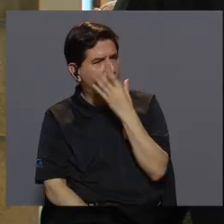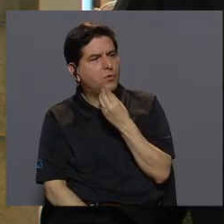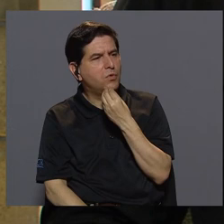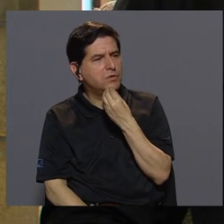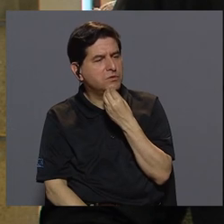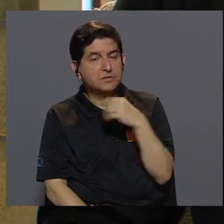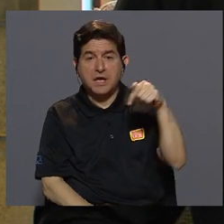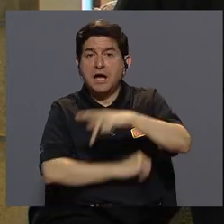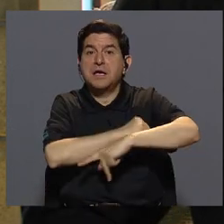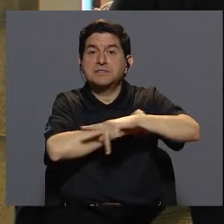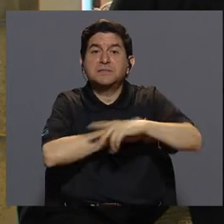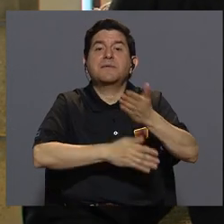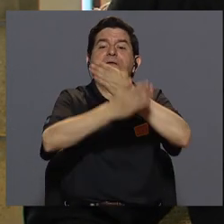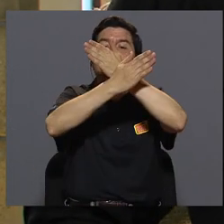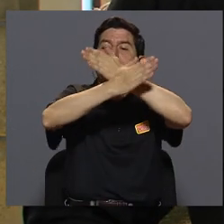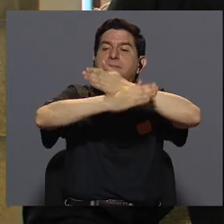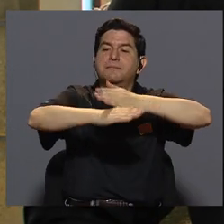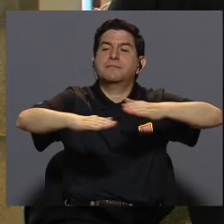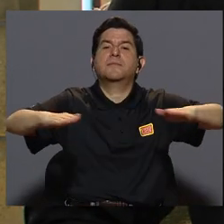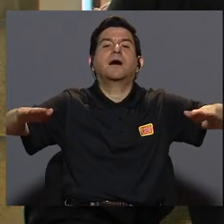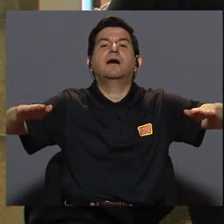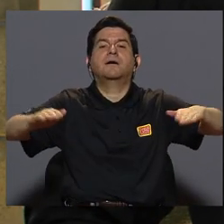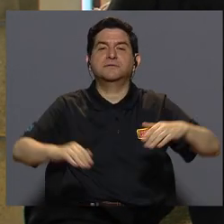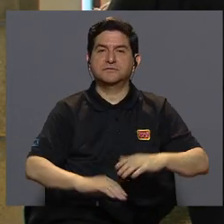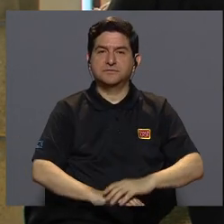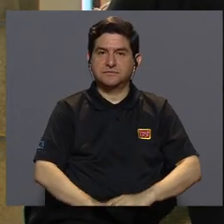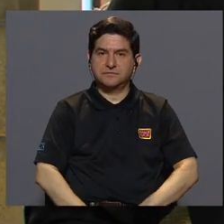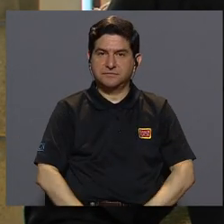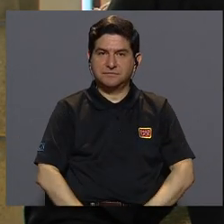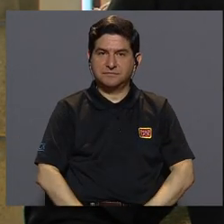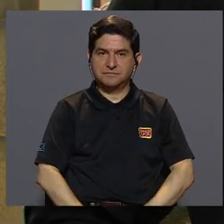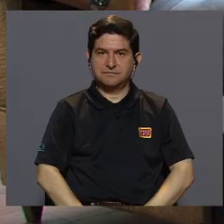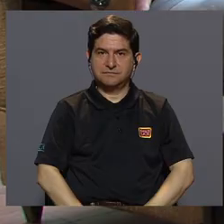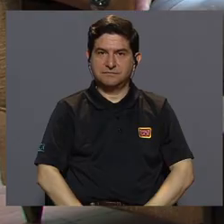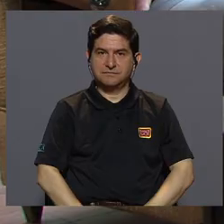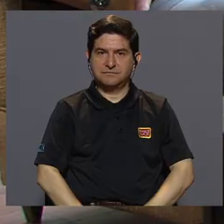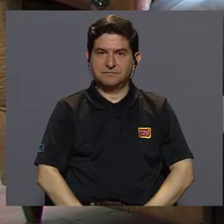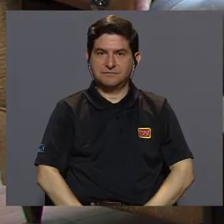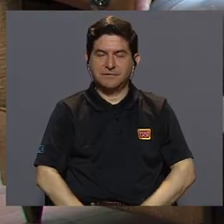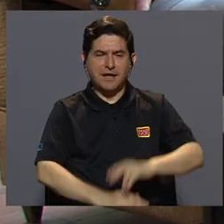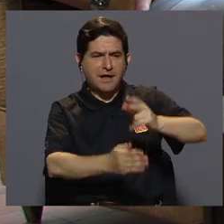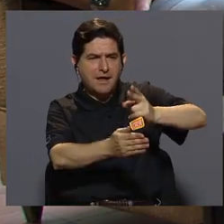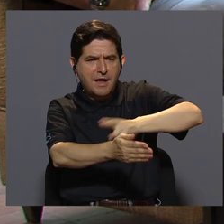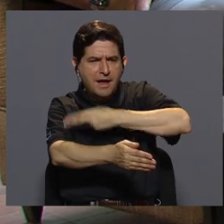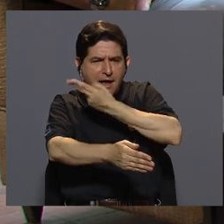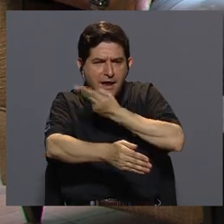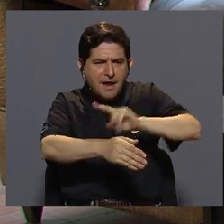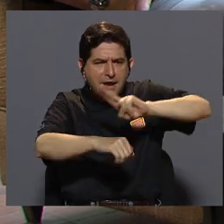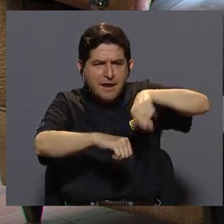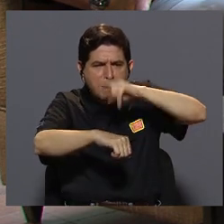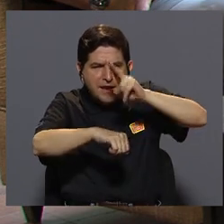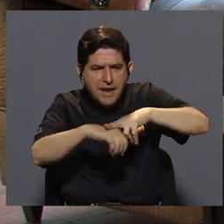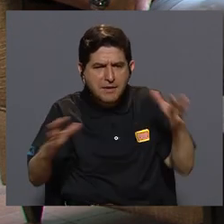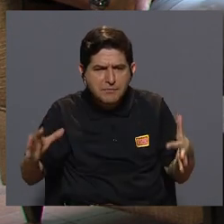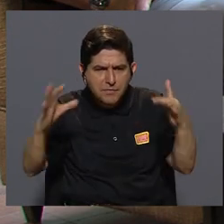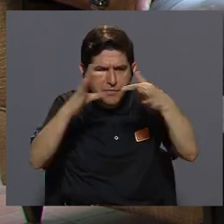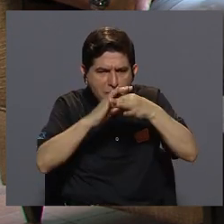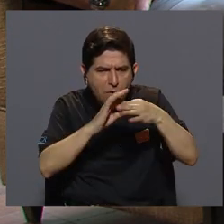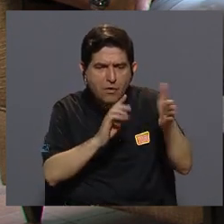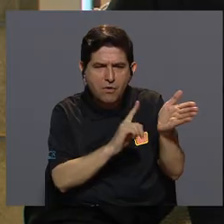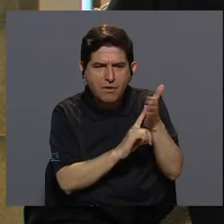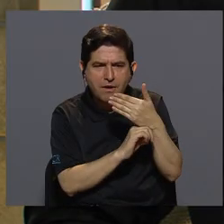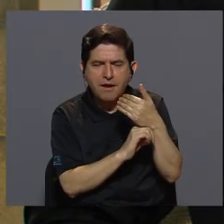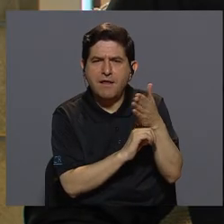linda, este es un país de paz. Entonces, el himno nacional tiene que girar en torno a